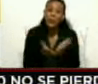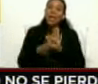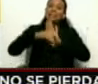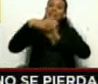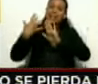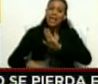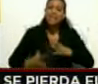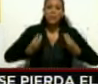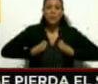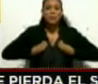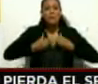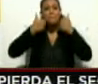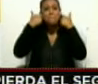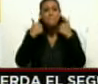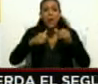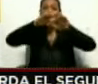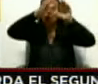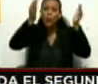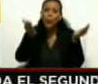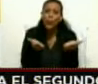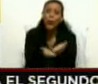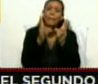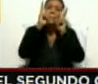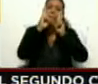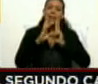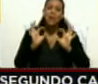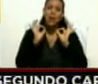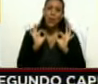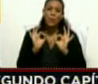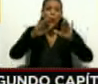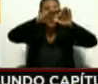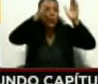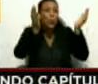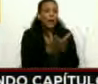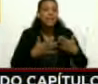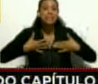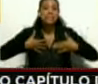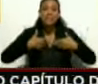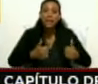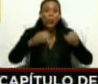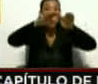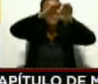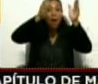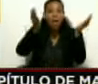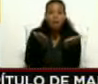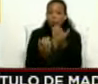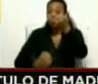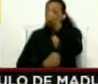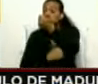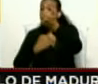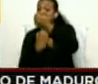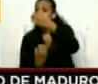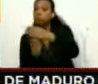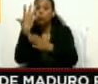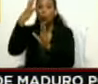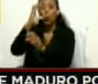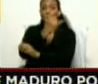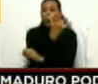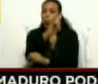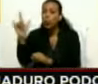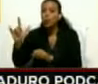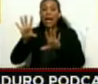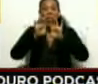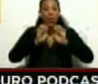el derecho a vivir en un planeta limpio, en un planeta sano, en un planeta sostenible. Y también tienen derecho a recibir